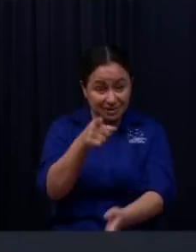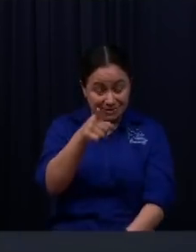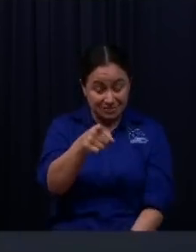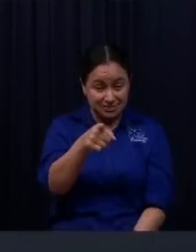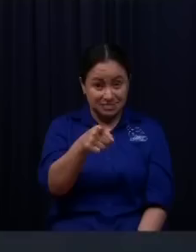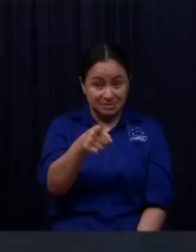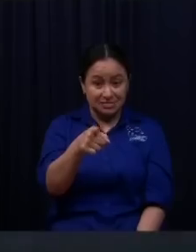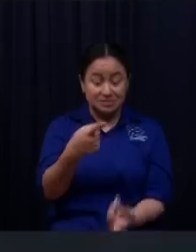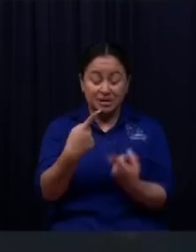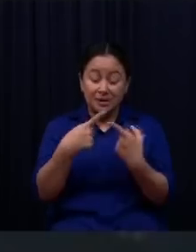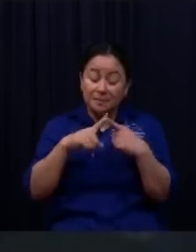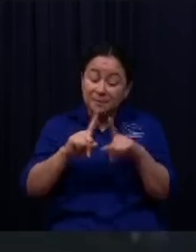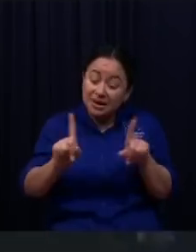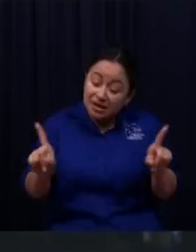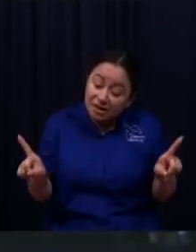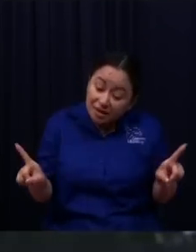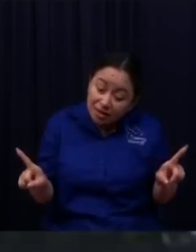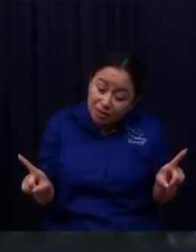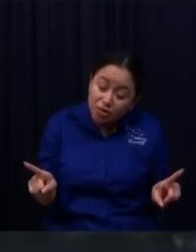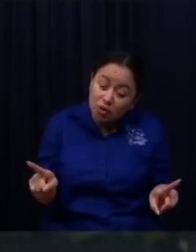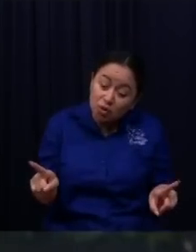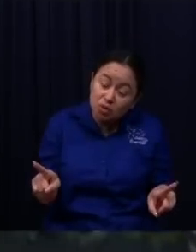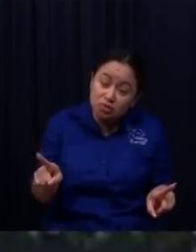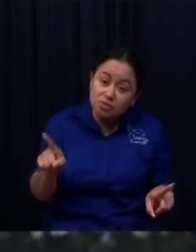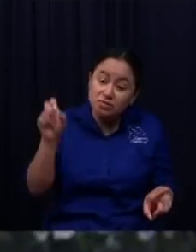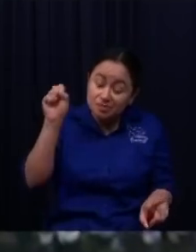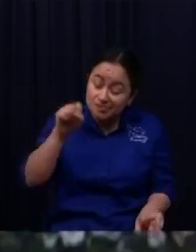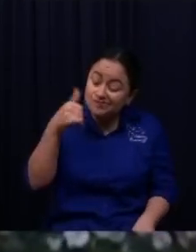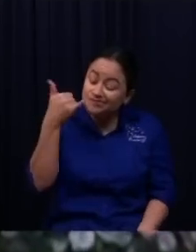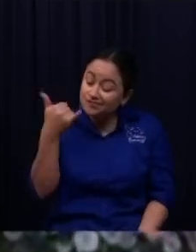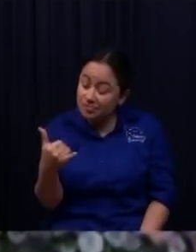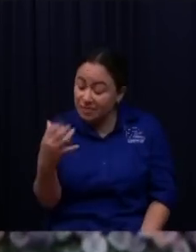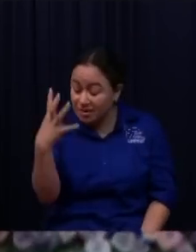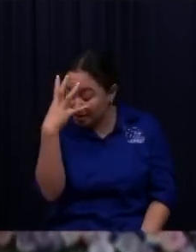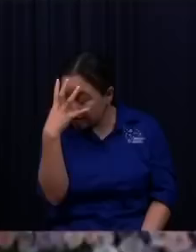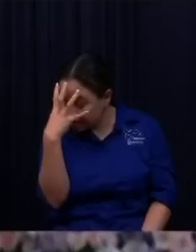Pero si ya caíste, ay, ya me descubrió,